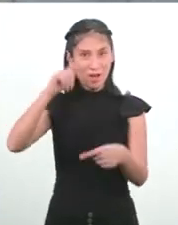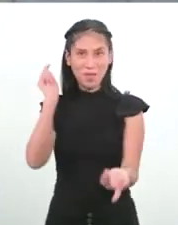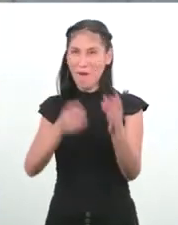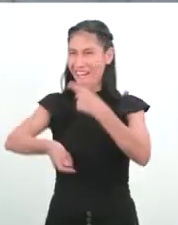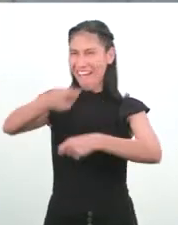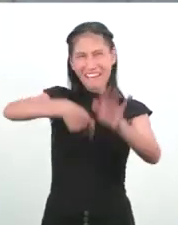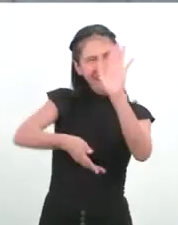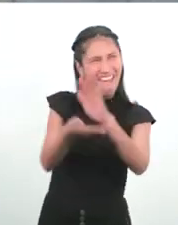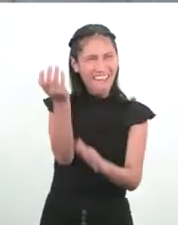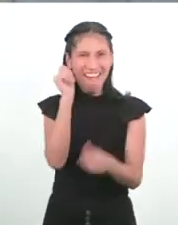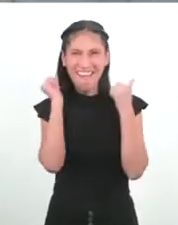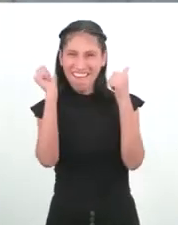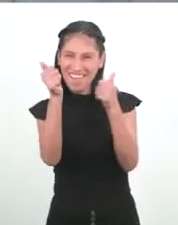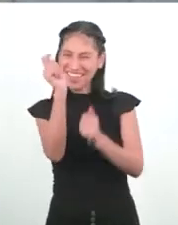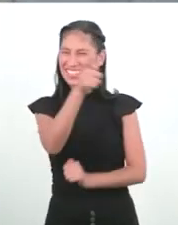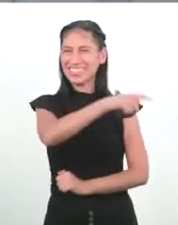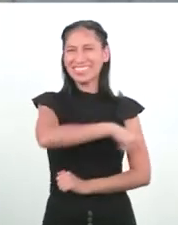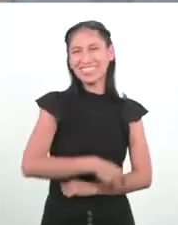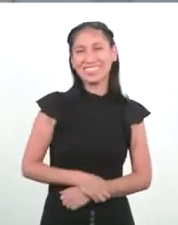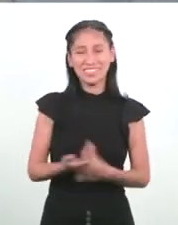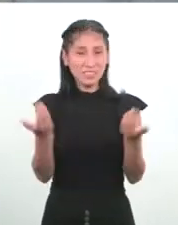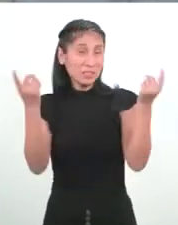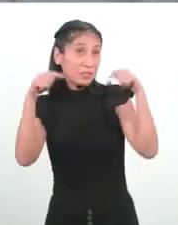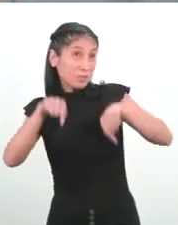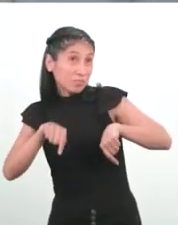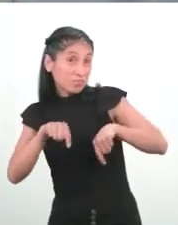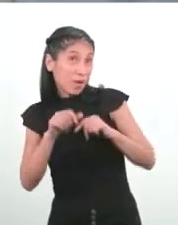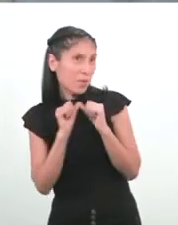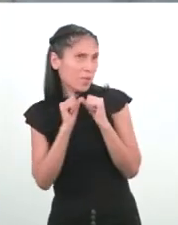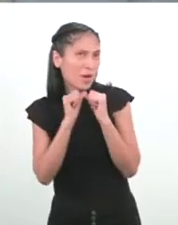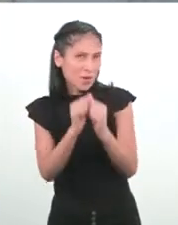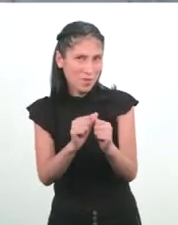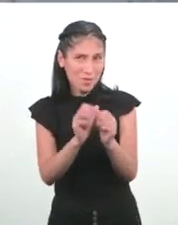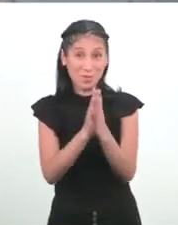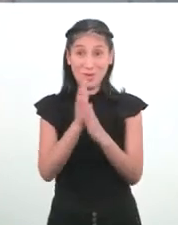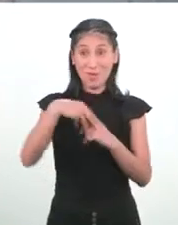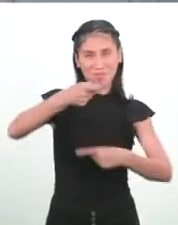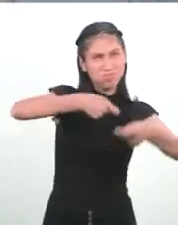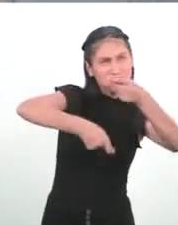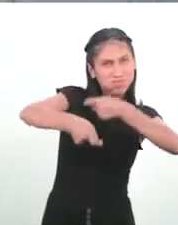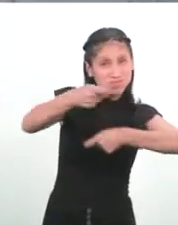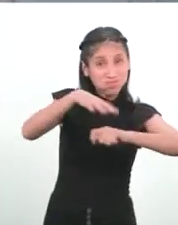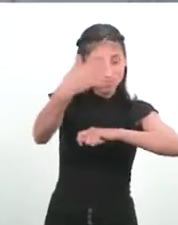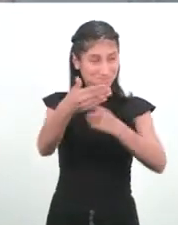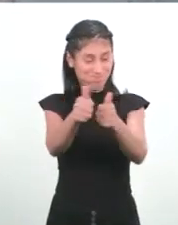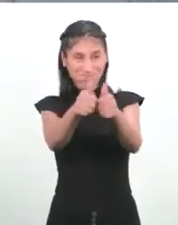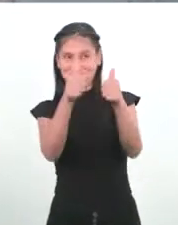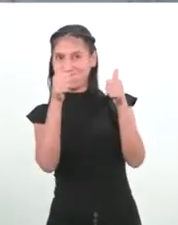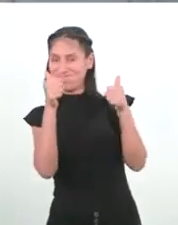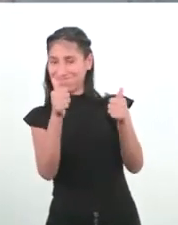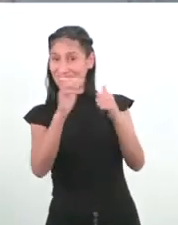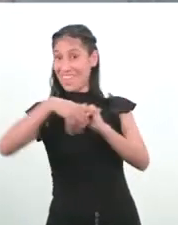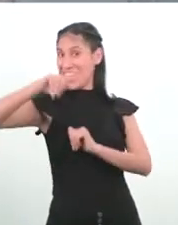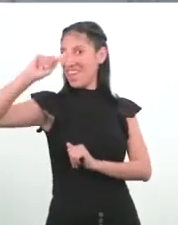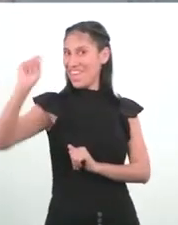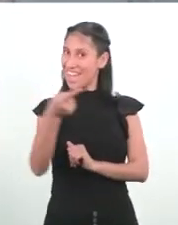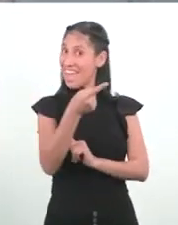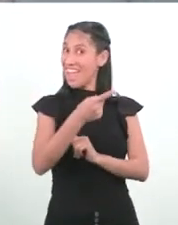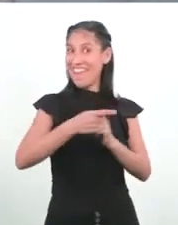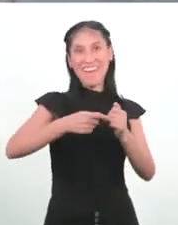conquistar el mundo. Bueno, al menos no paramos hasta sentirnos orgullosos en armar nuestro primer